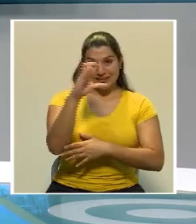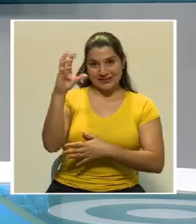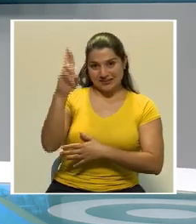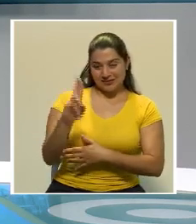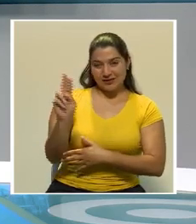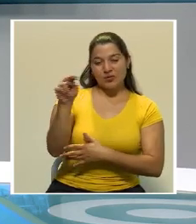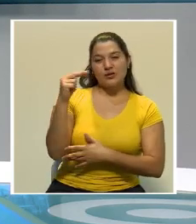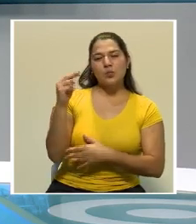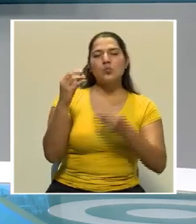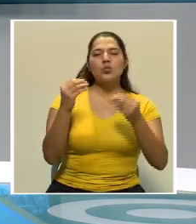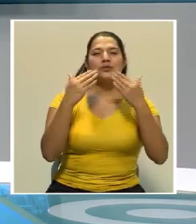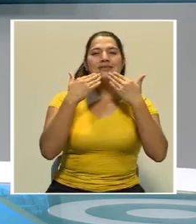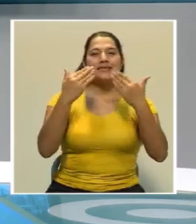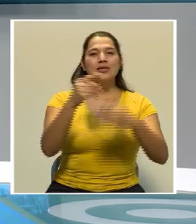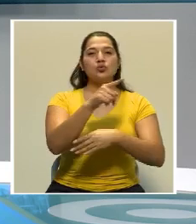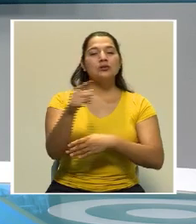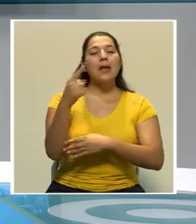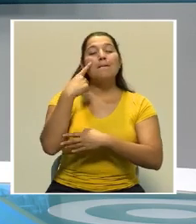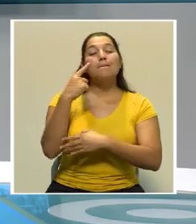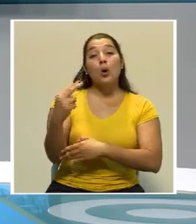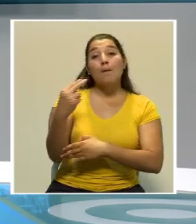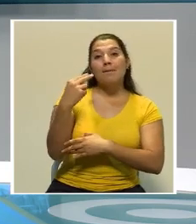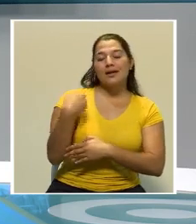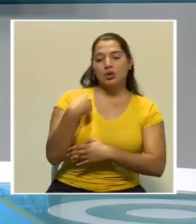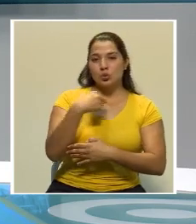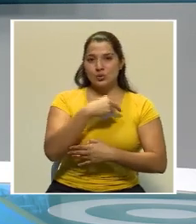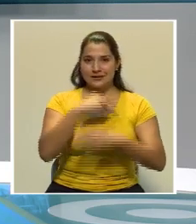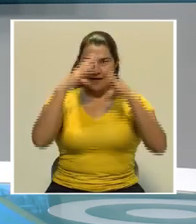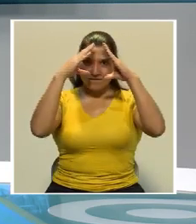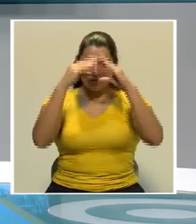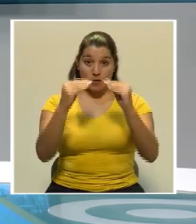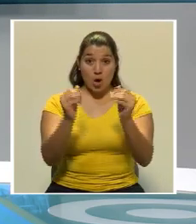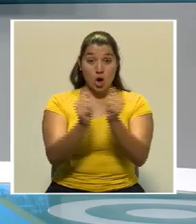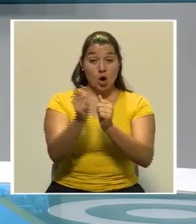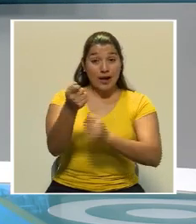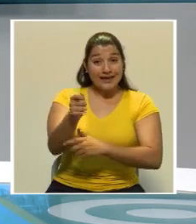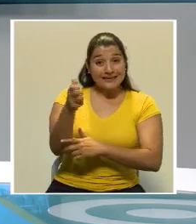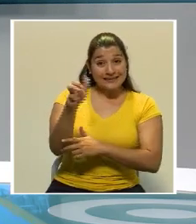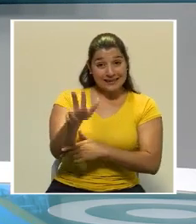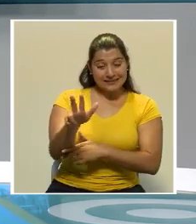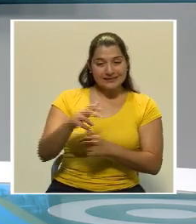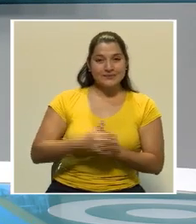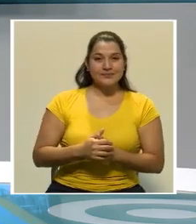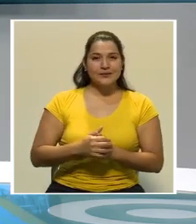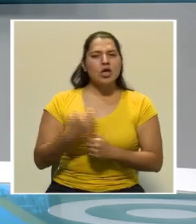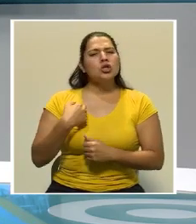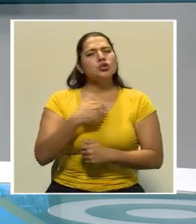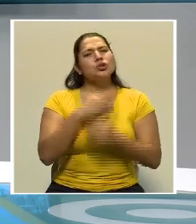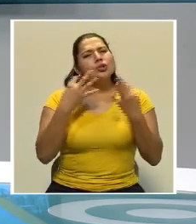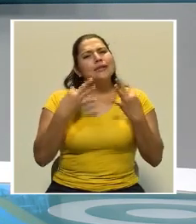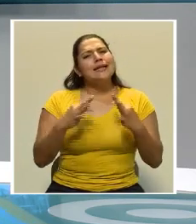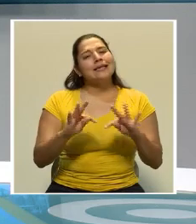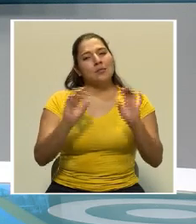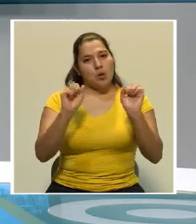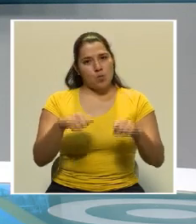Noticias. Muchas gracias por haberse informado con la señal de Canal 13. Intentamos